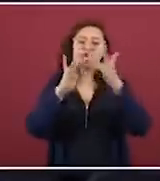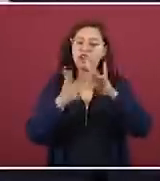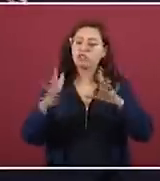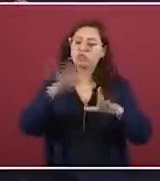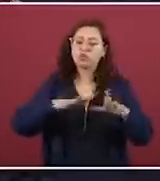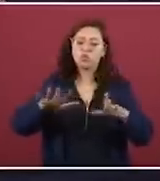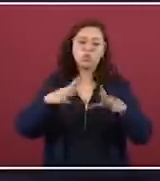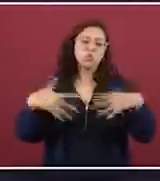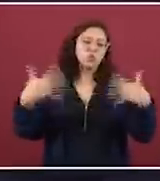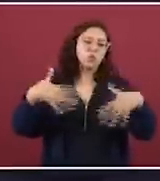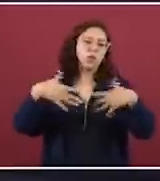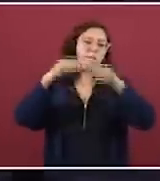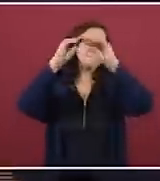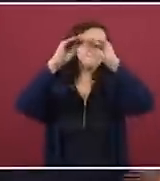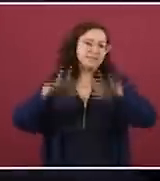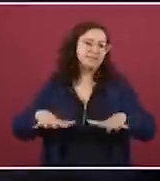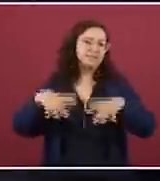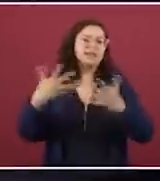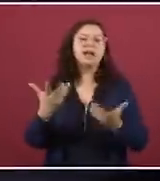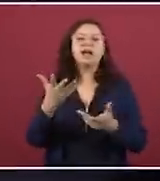que con todo,